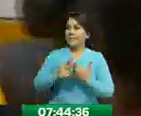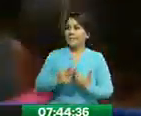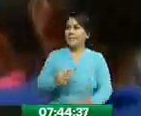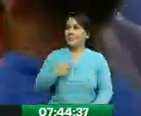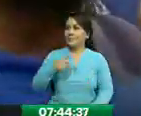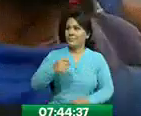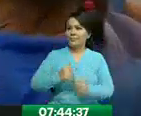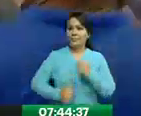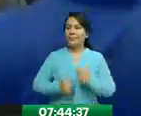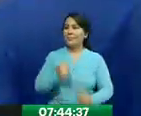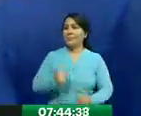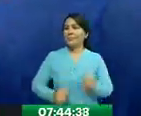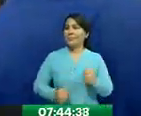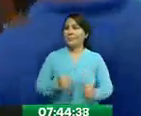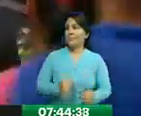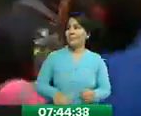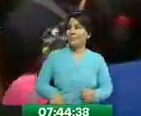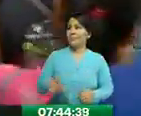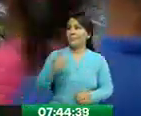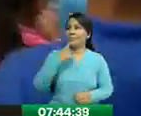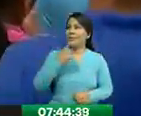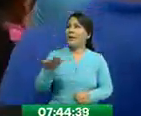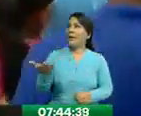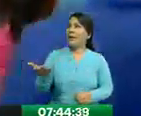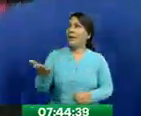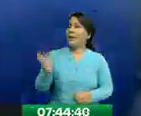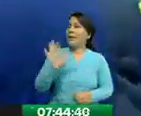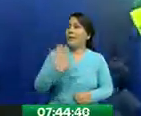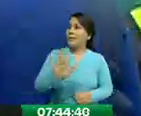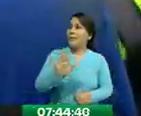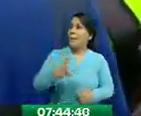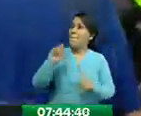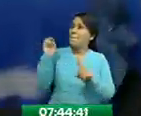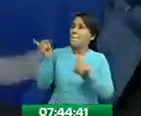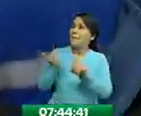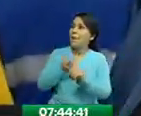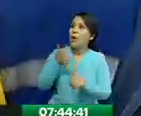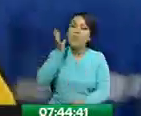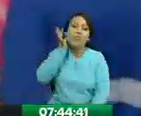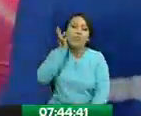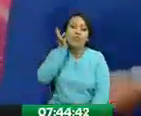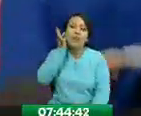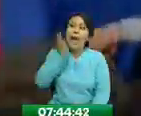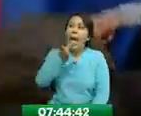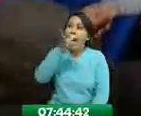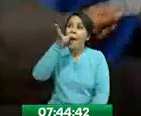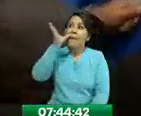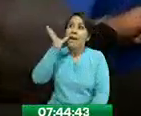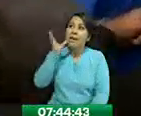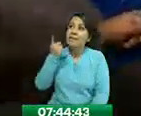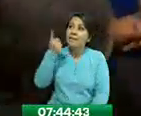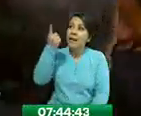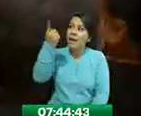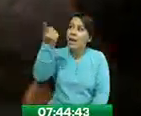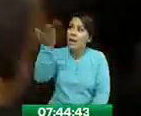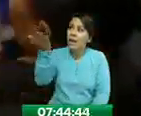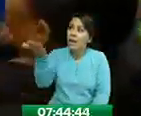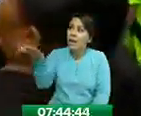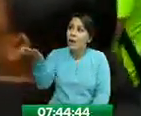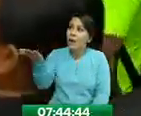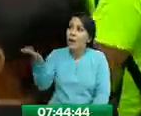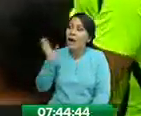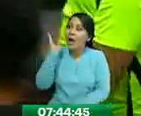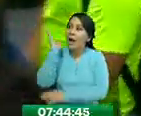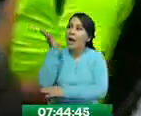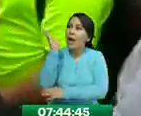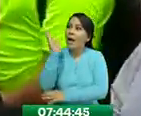el corre-corre. Vamos a ver. ¡Ey, ey! Denle permiso a las damitas. ¡Ey, caballero! Ahí está. ¿De qué sirvió el